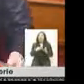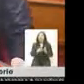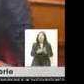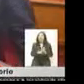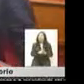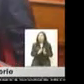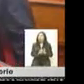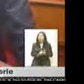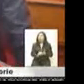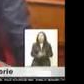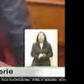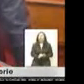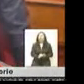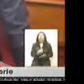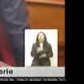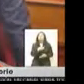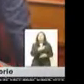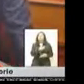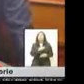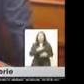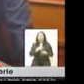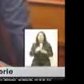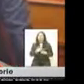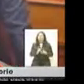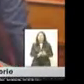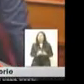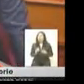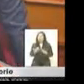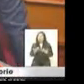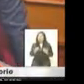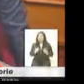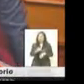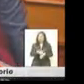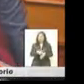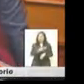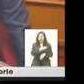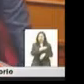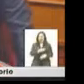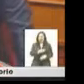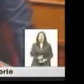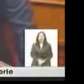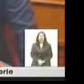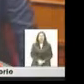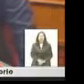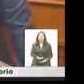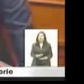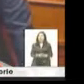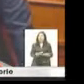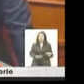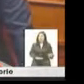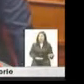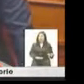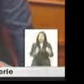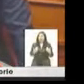decreto supremo refrendado por el ministro de Defensa y con el voto aprobatorio del Consejo de Ministros. Este listado